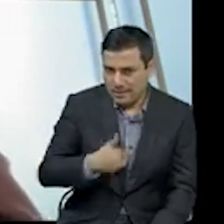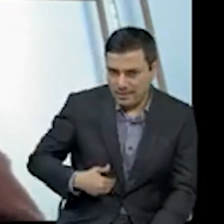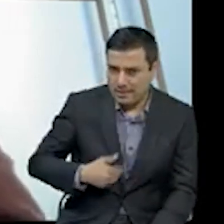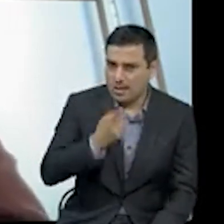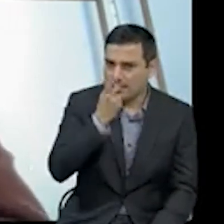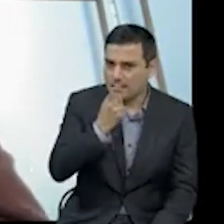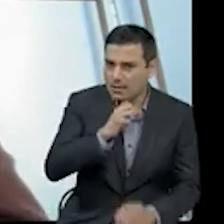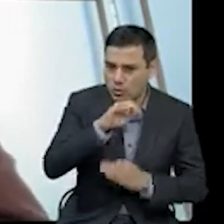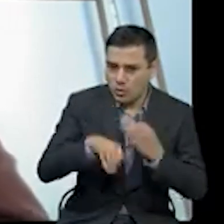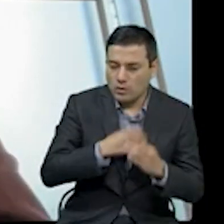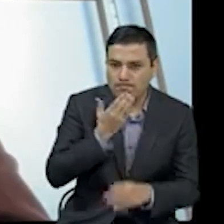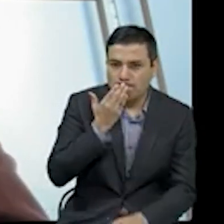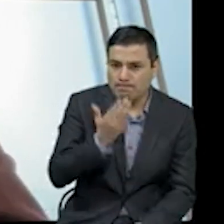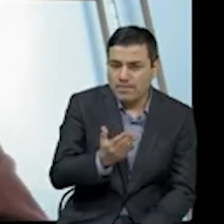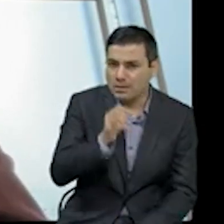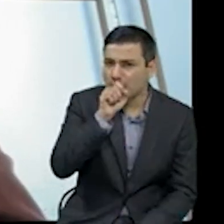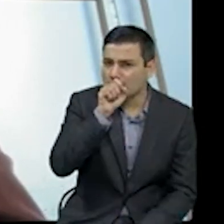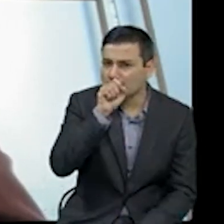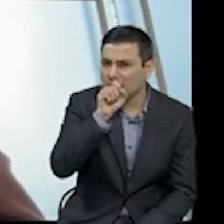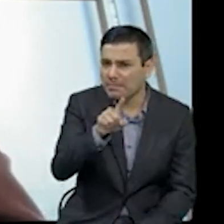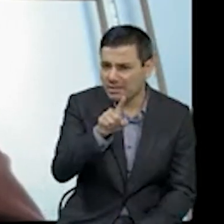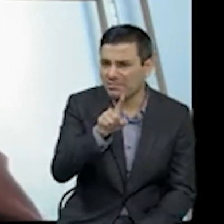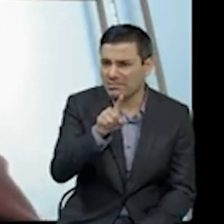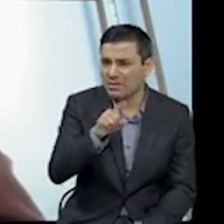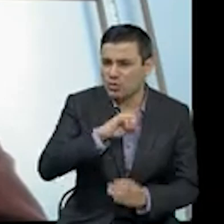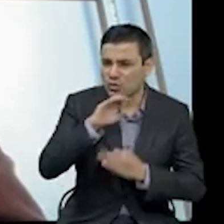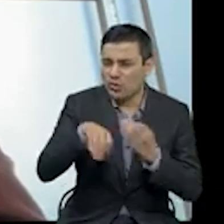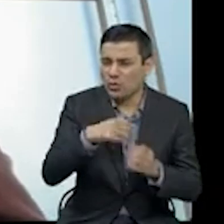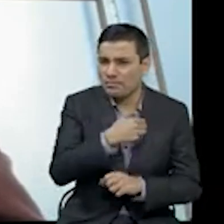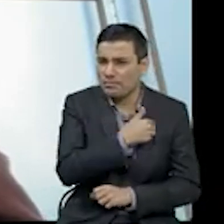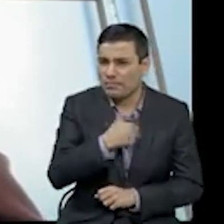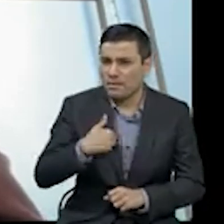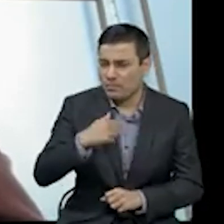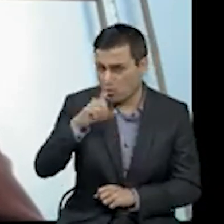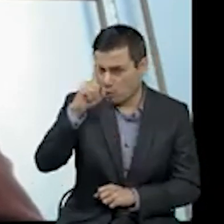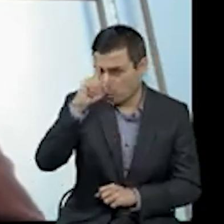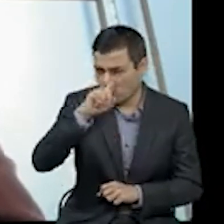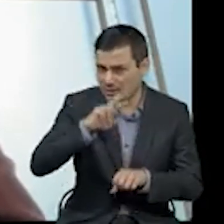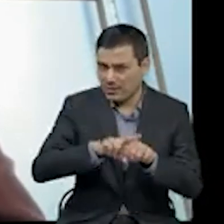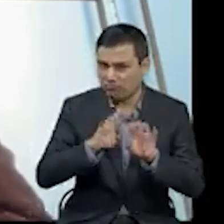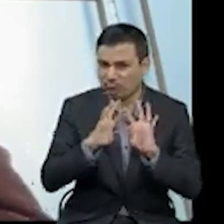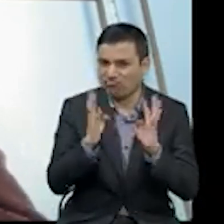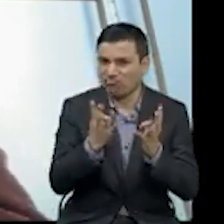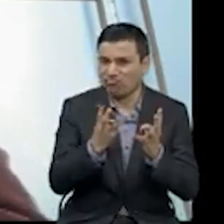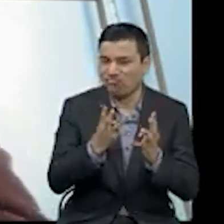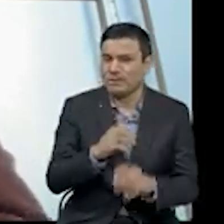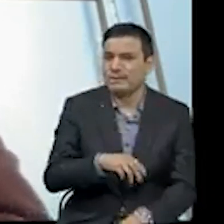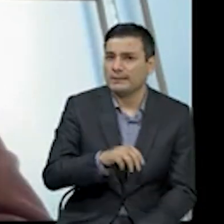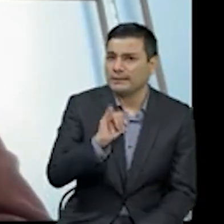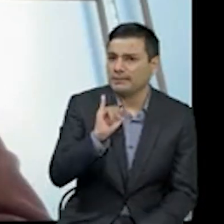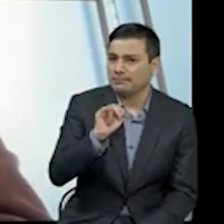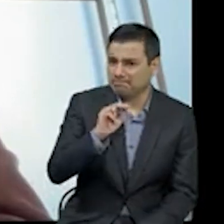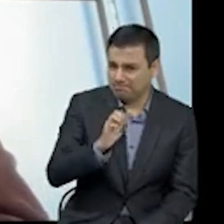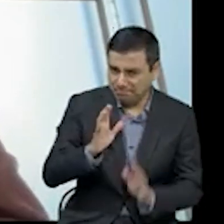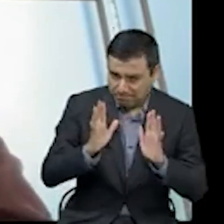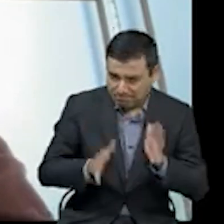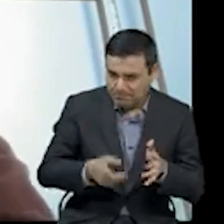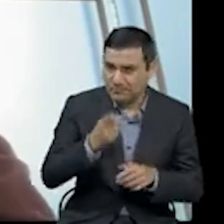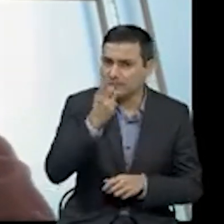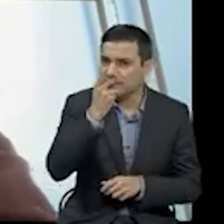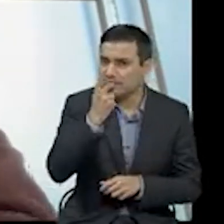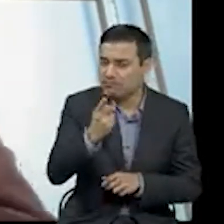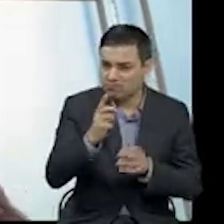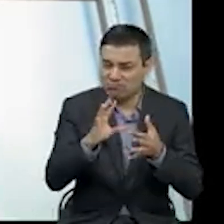de prácticamente todos los integrantes, consejeras y consejeros del Instituto Nacional Electoral, lo cual